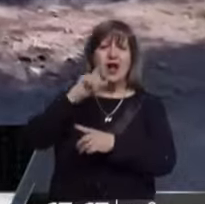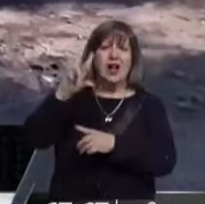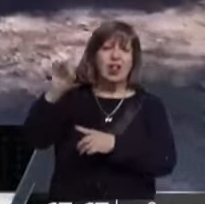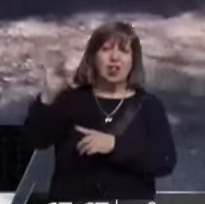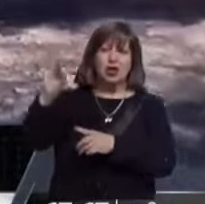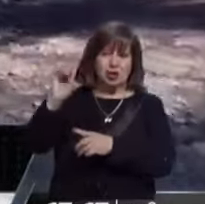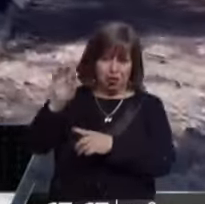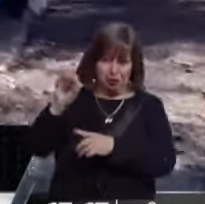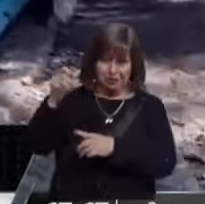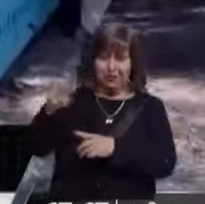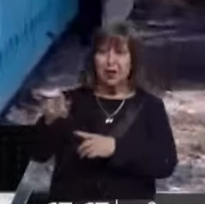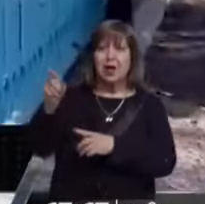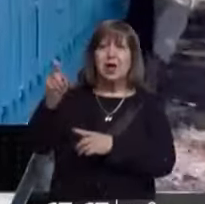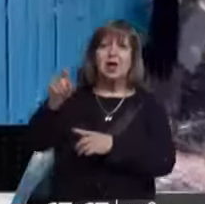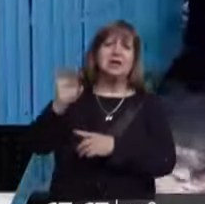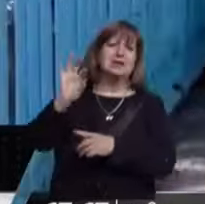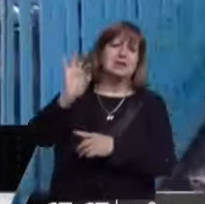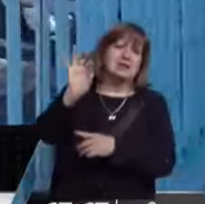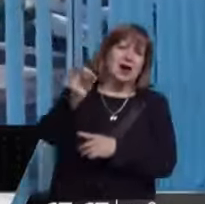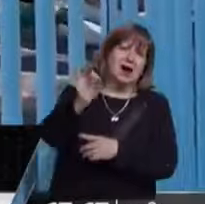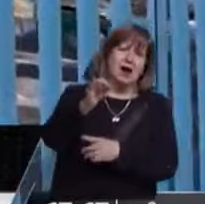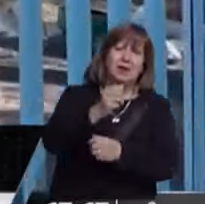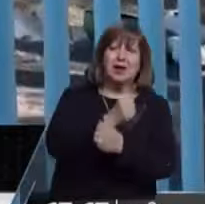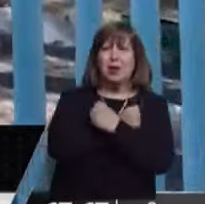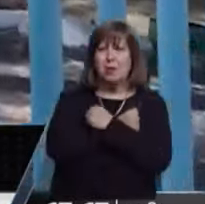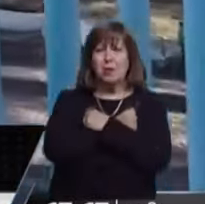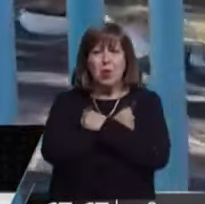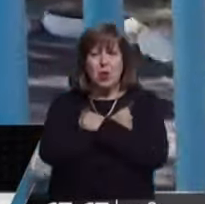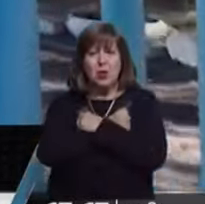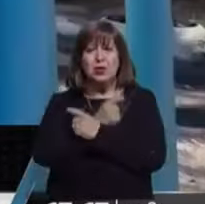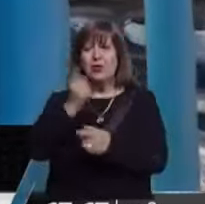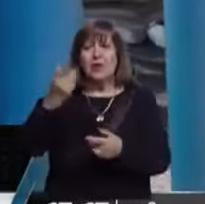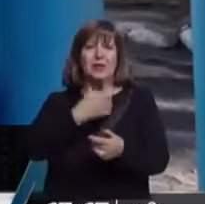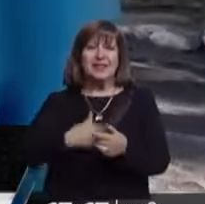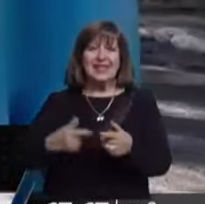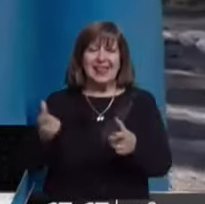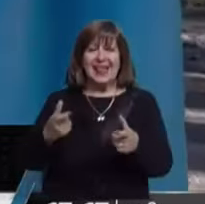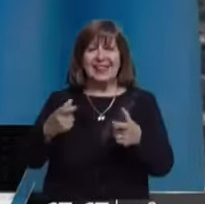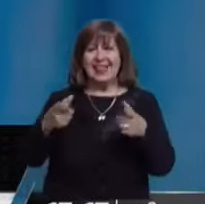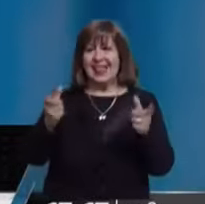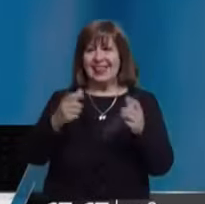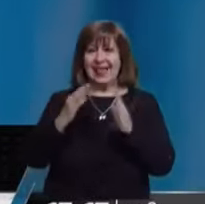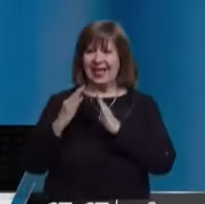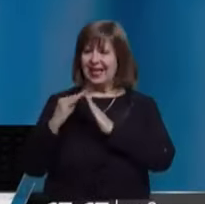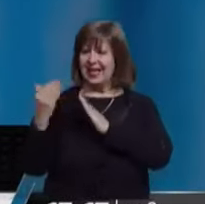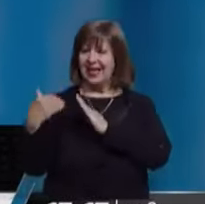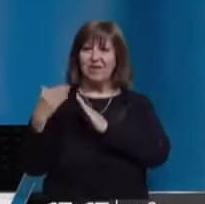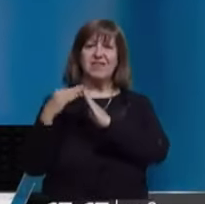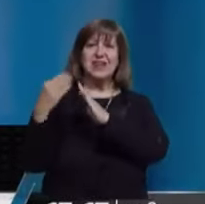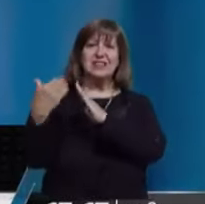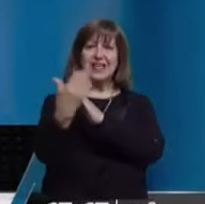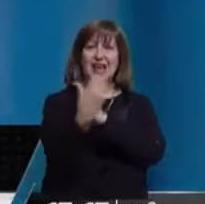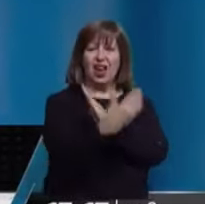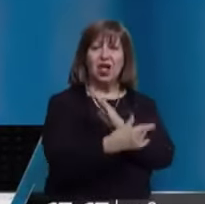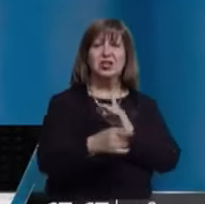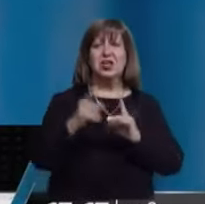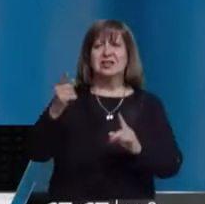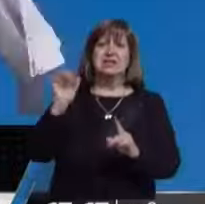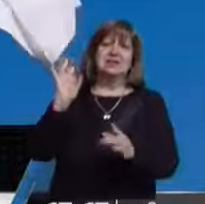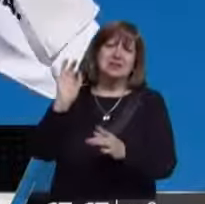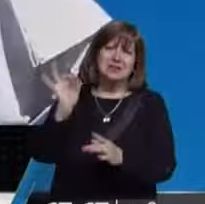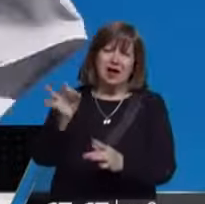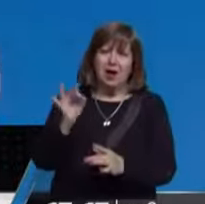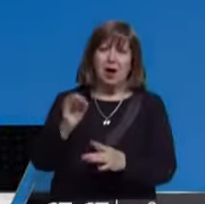presidente del consorcio acá, así que la amistad, el conocimiento de las empresas y todo